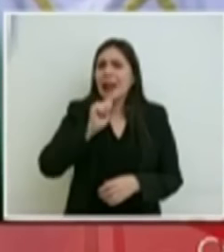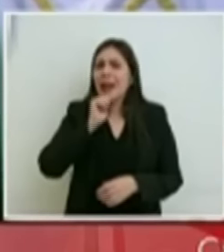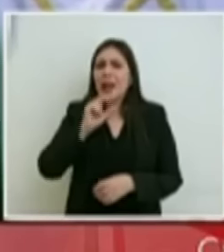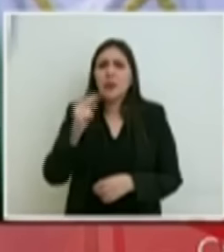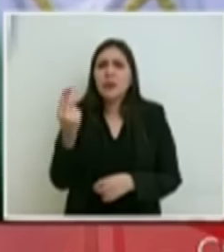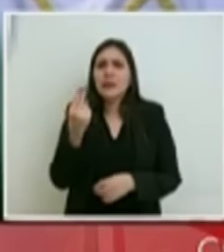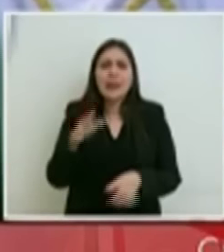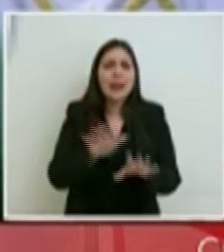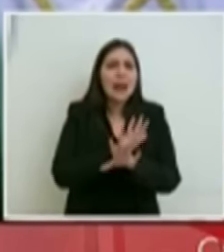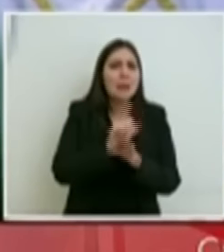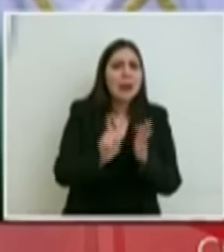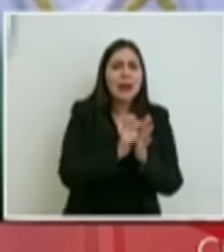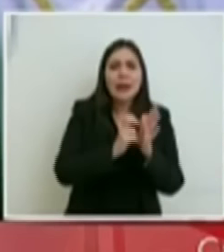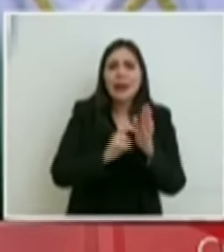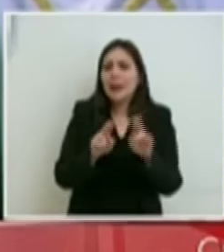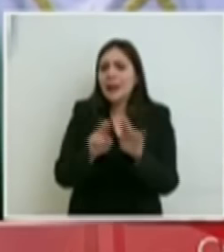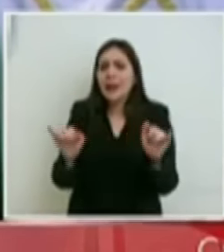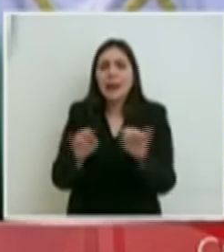reforma.